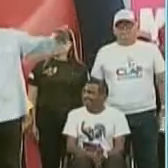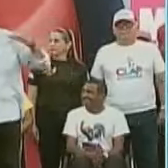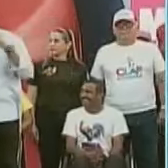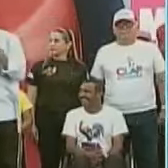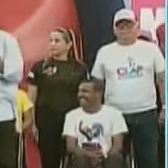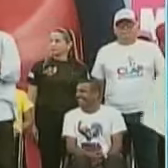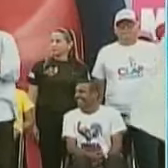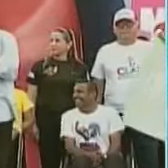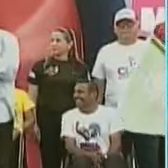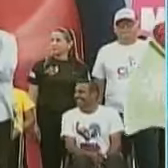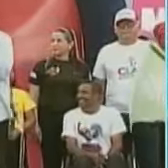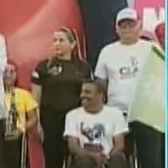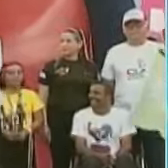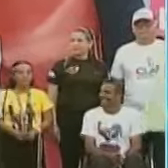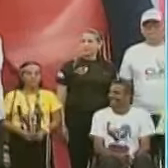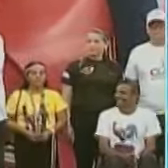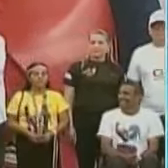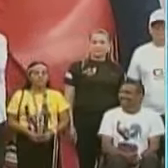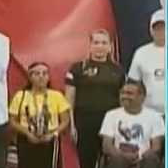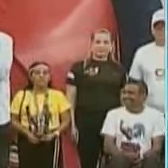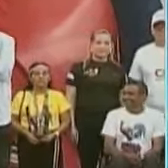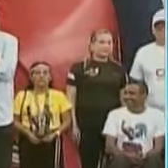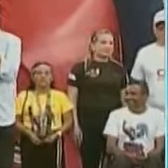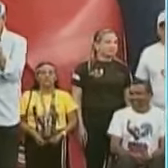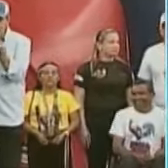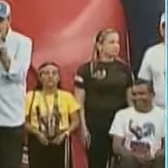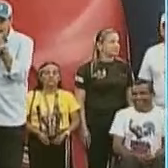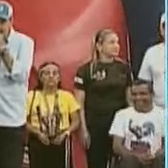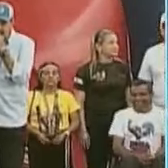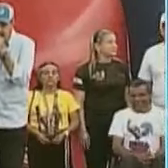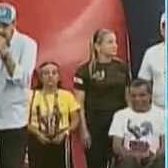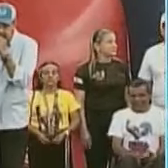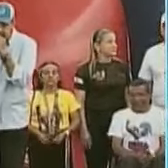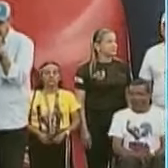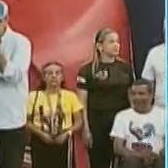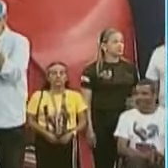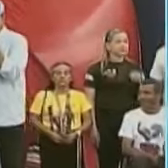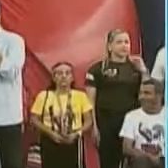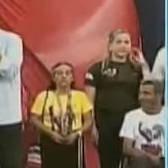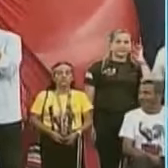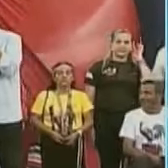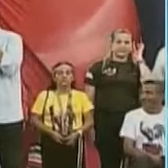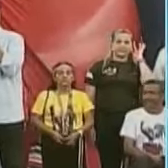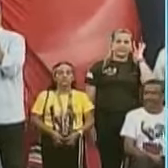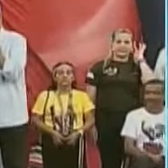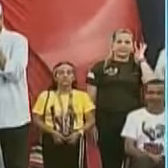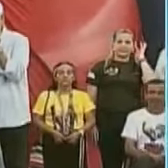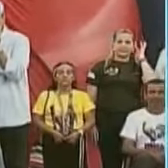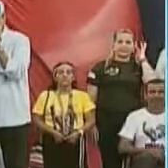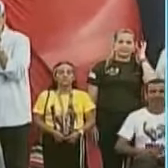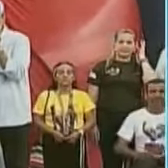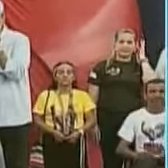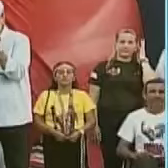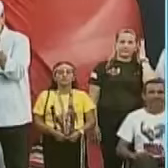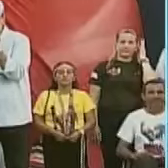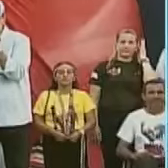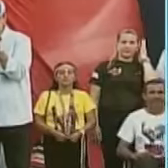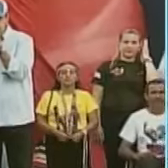azul, a quienes desprecian a las mujeres, a los